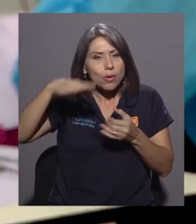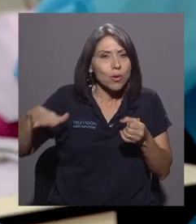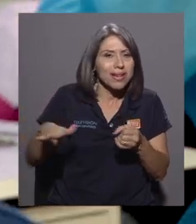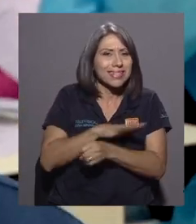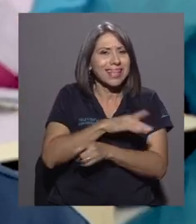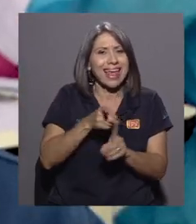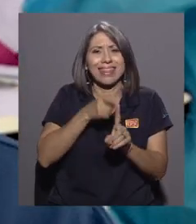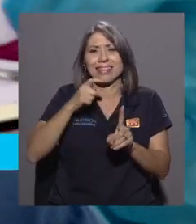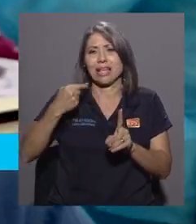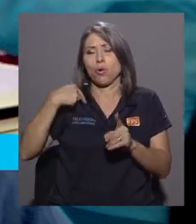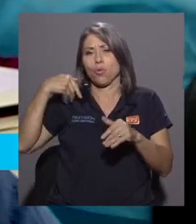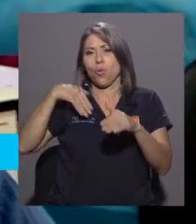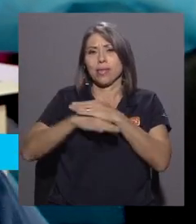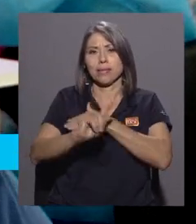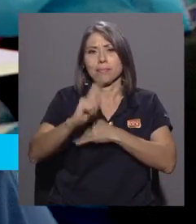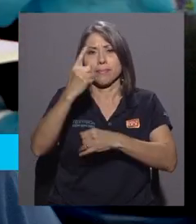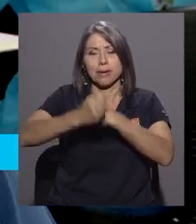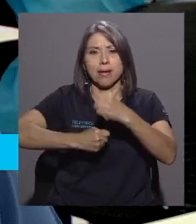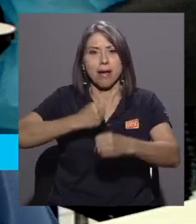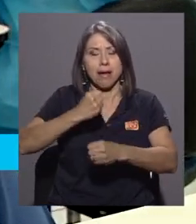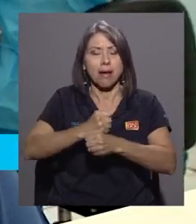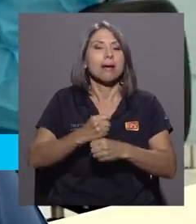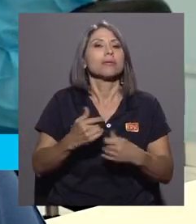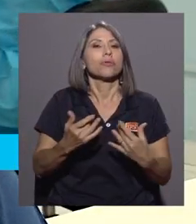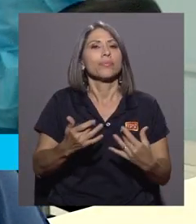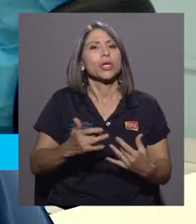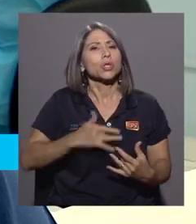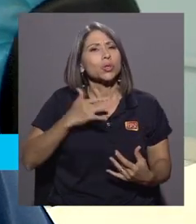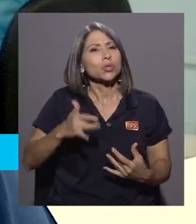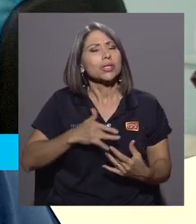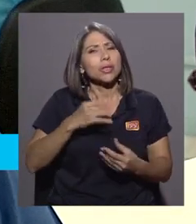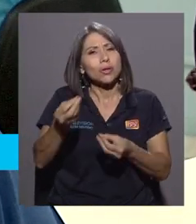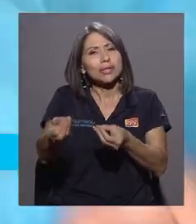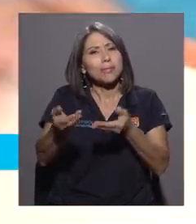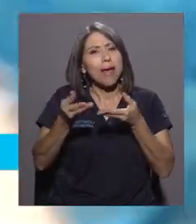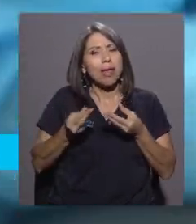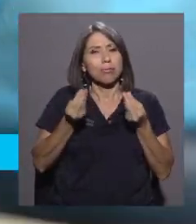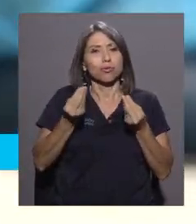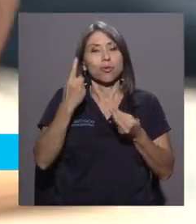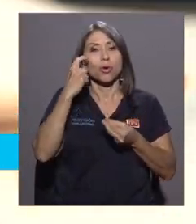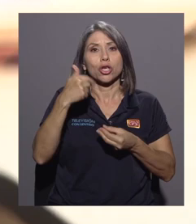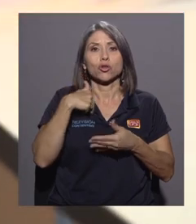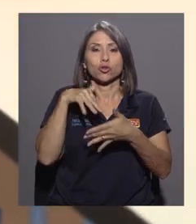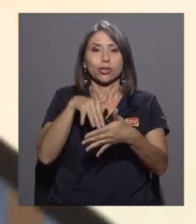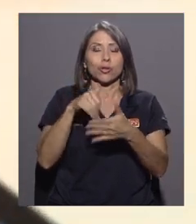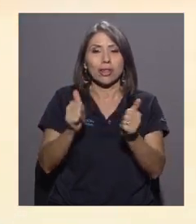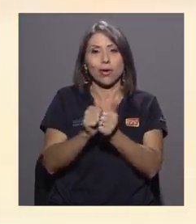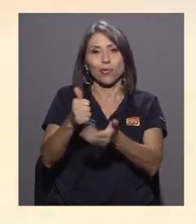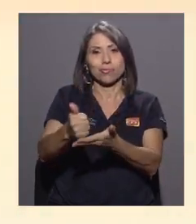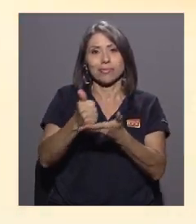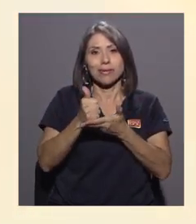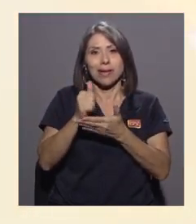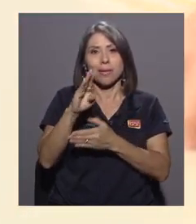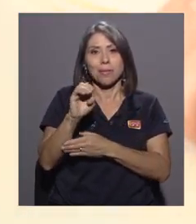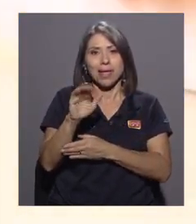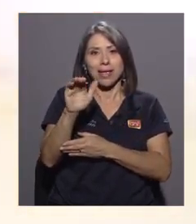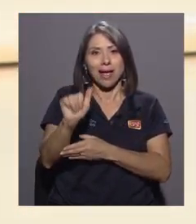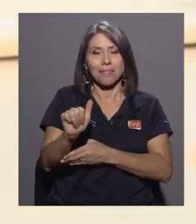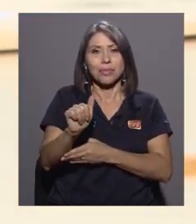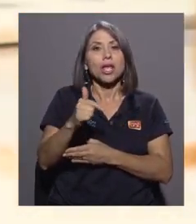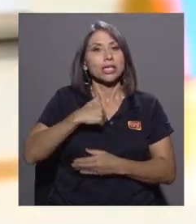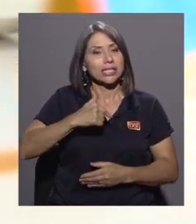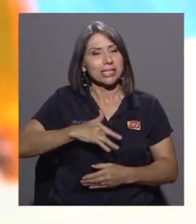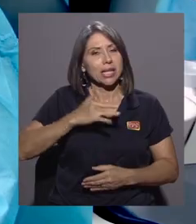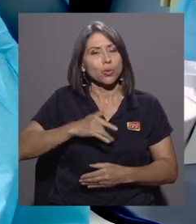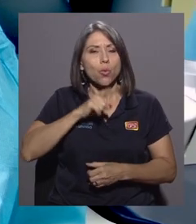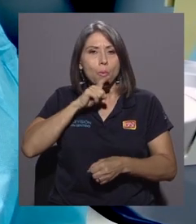uno entra primer año. Siento que se me ha dado mucho, ya que yo soy estudiante becado. Siento que tengo un compromiso con la